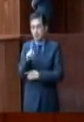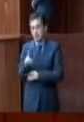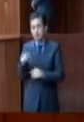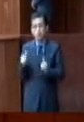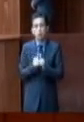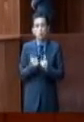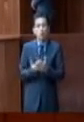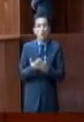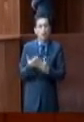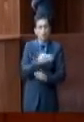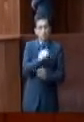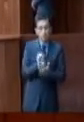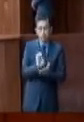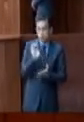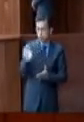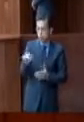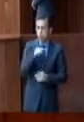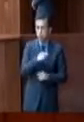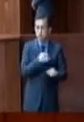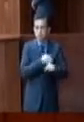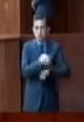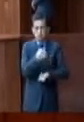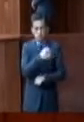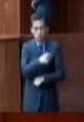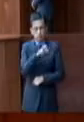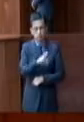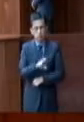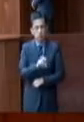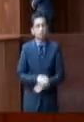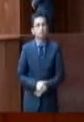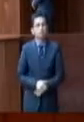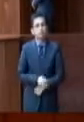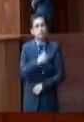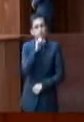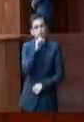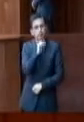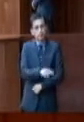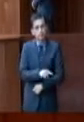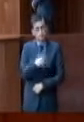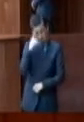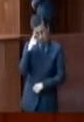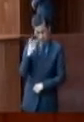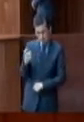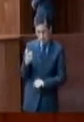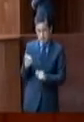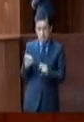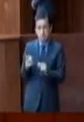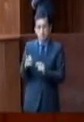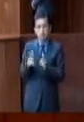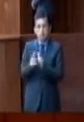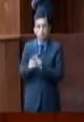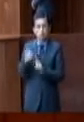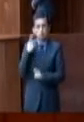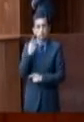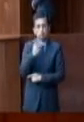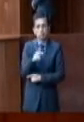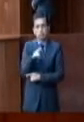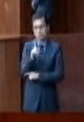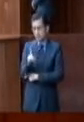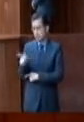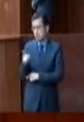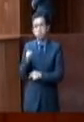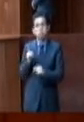ordinario en el estado de quintana roo segundo en consecuencia se impone al partido de la revolución democrática una